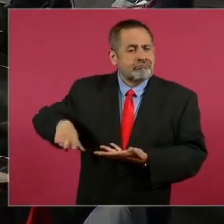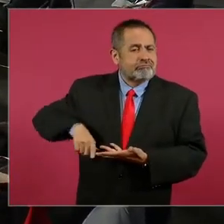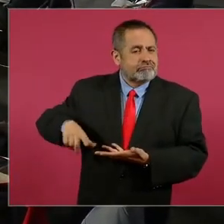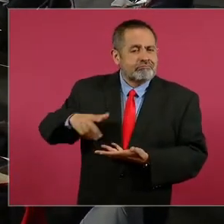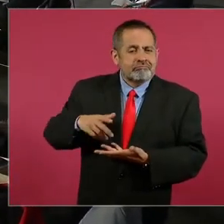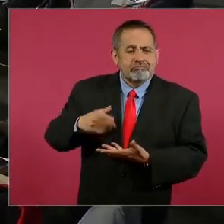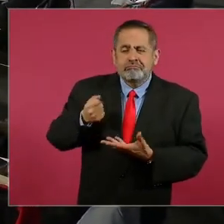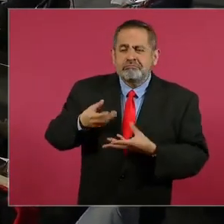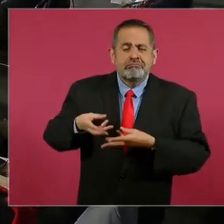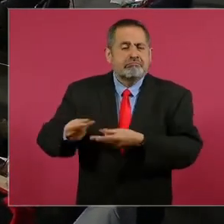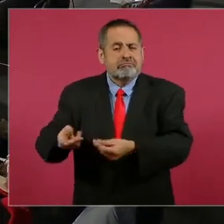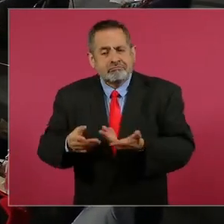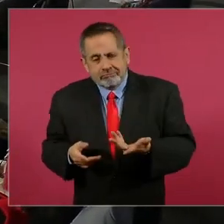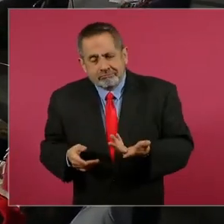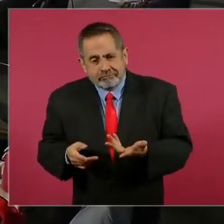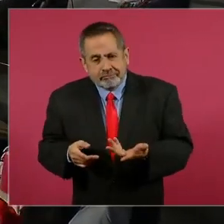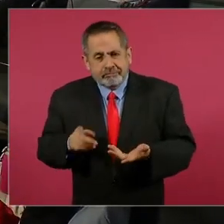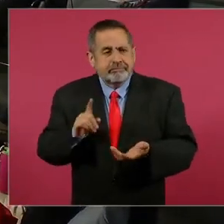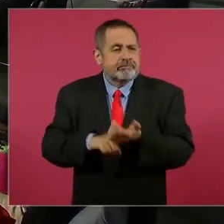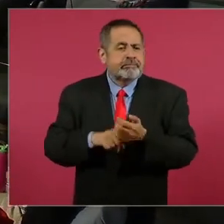y hueso caminan